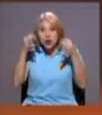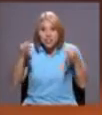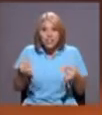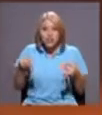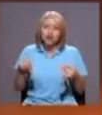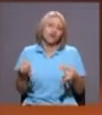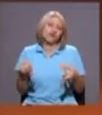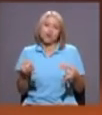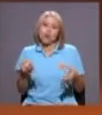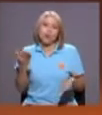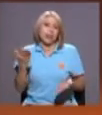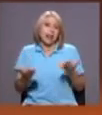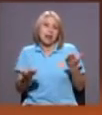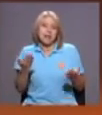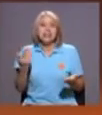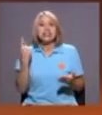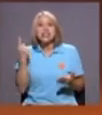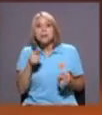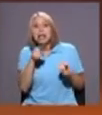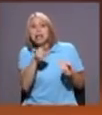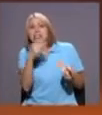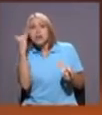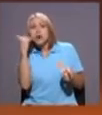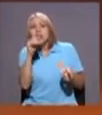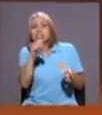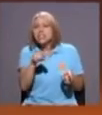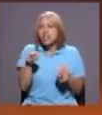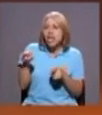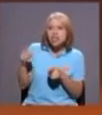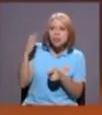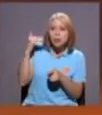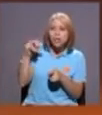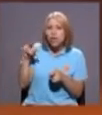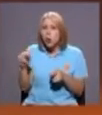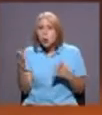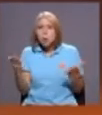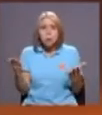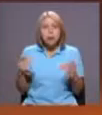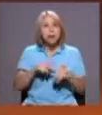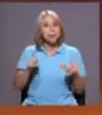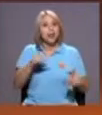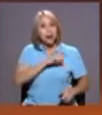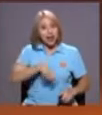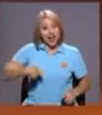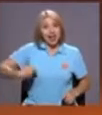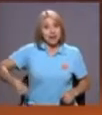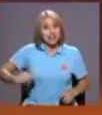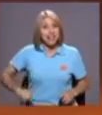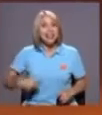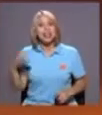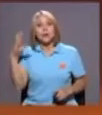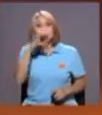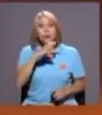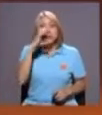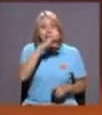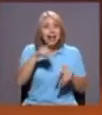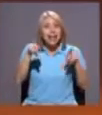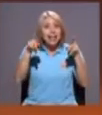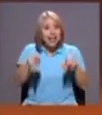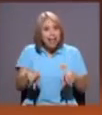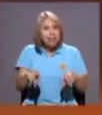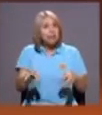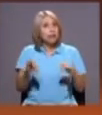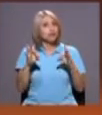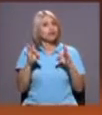y este no, pero la voluntad del presidente es buscar gente disímil en sus trayectorias, incluso en